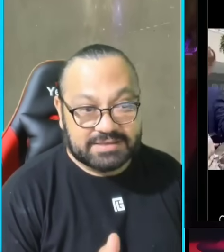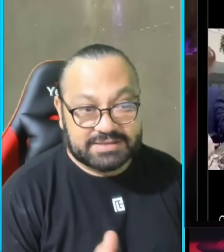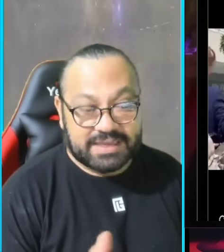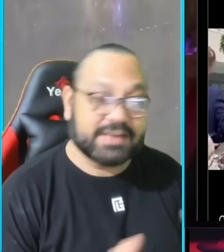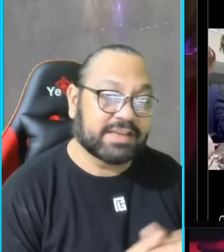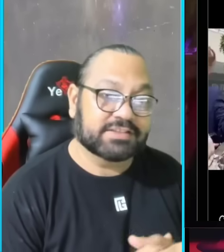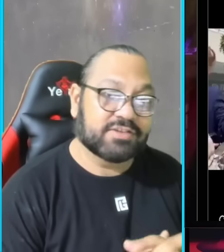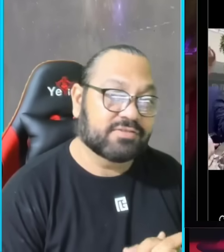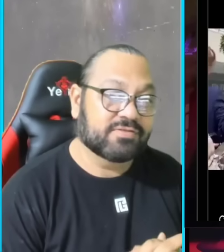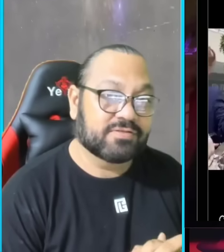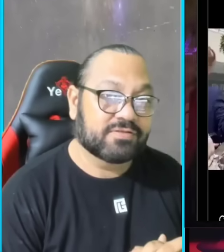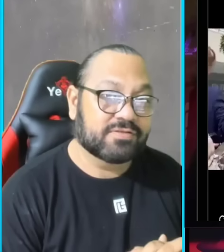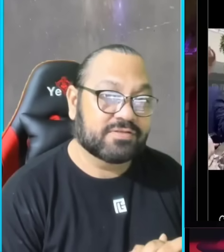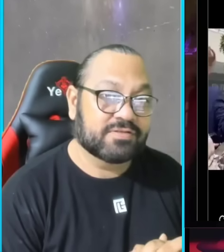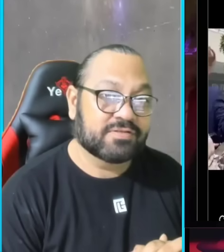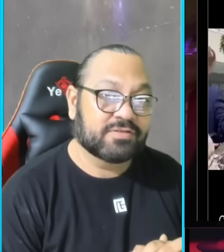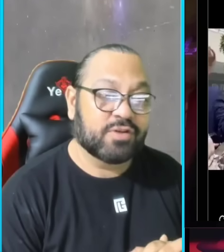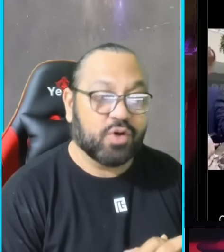ahí se enriqueció.